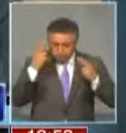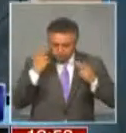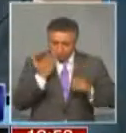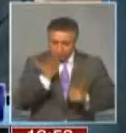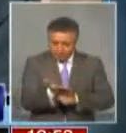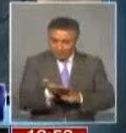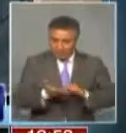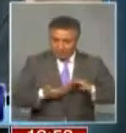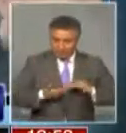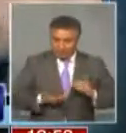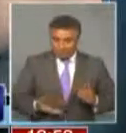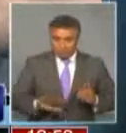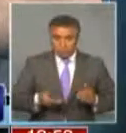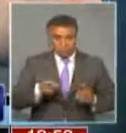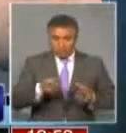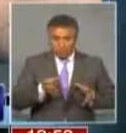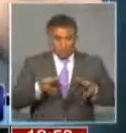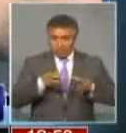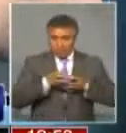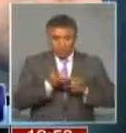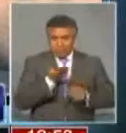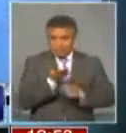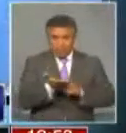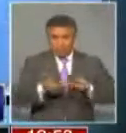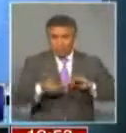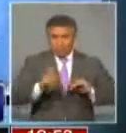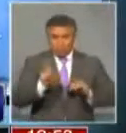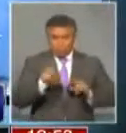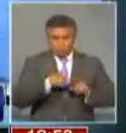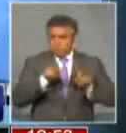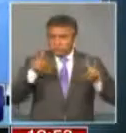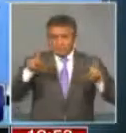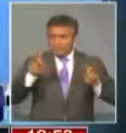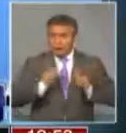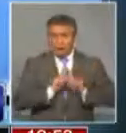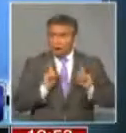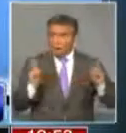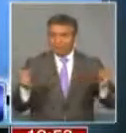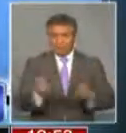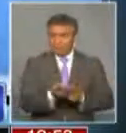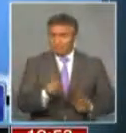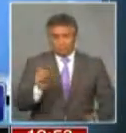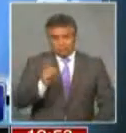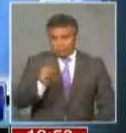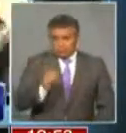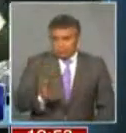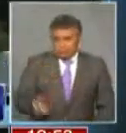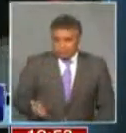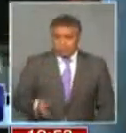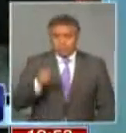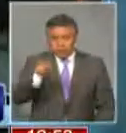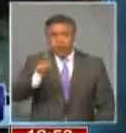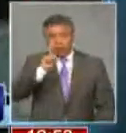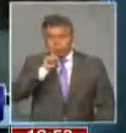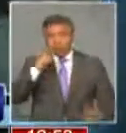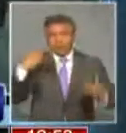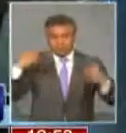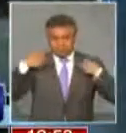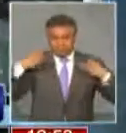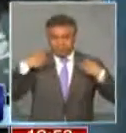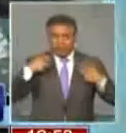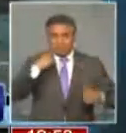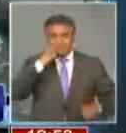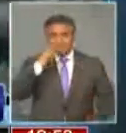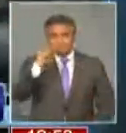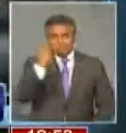Matilde, el partido no tiene por qué pedir perdón, porque esto no es un tema colectivo. Aquí hay a lo mejor responsabilidades